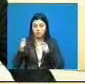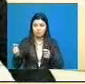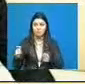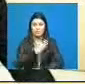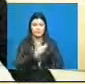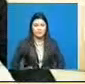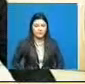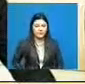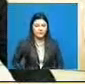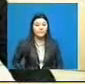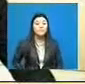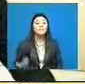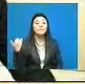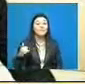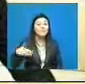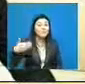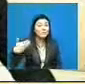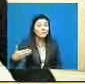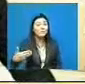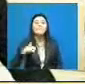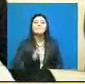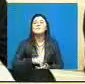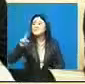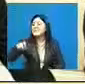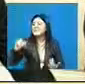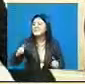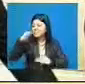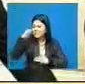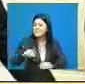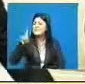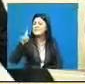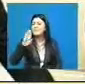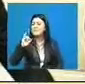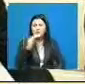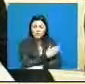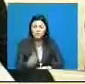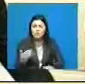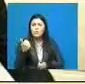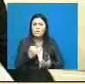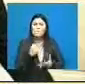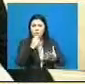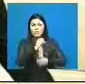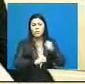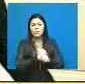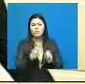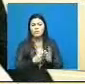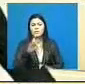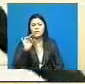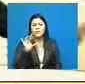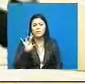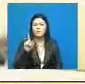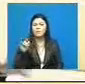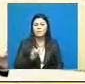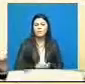y cuando posteriormente le presenté la necesidad de hacer un recorte de 6 billones de pesos en el presupuesto del 2015,